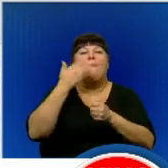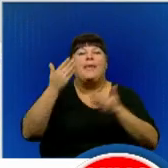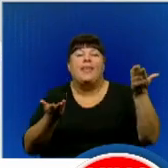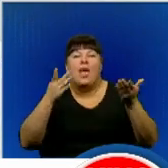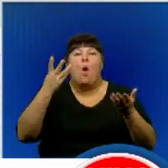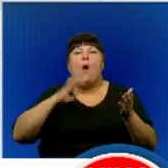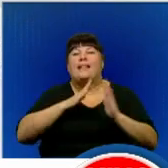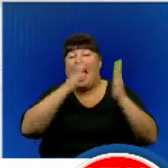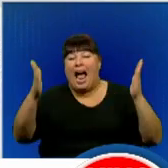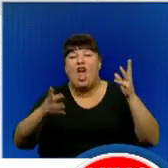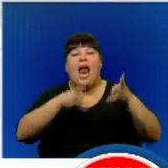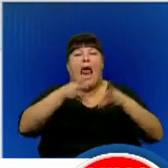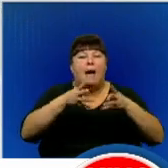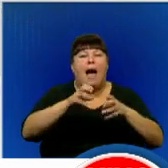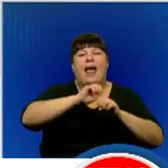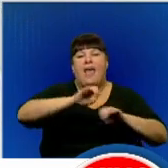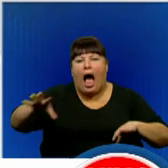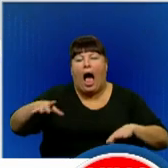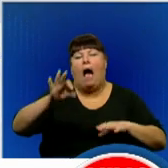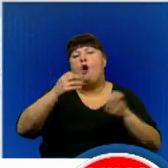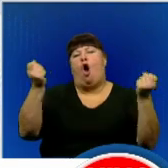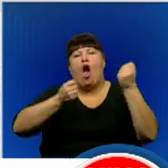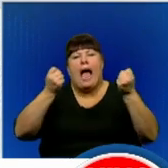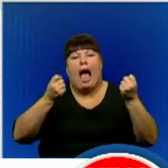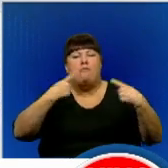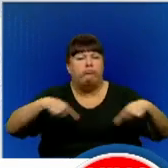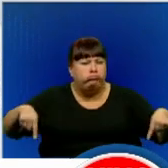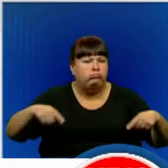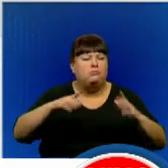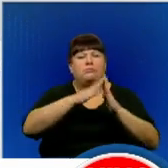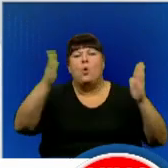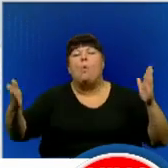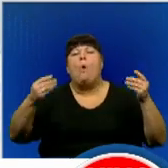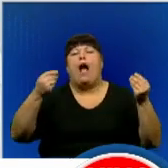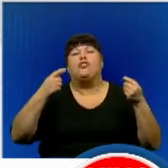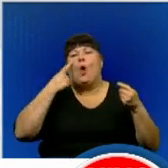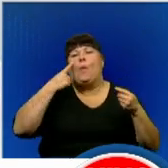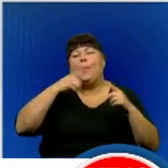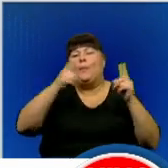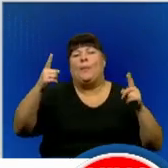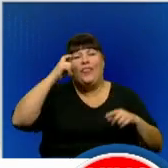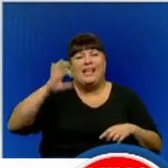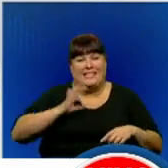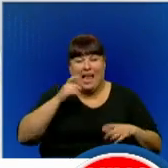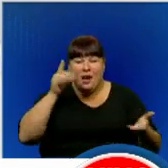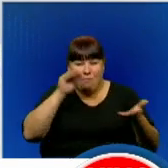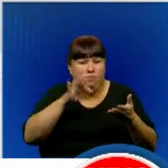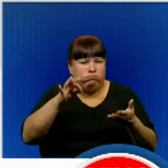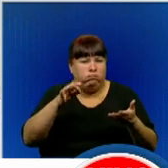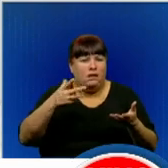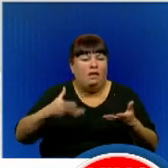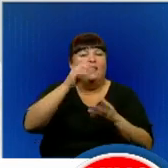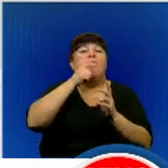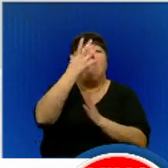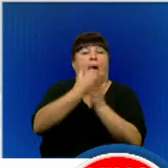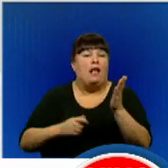de 40 años las maquinarias agrícolas o los camiones de transporte tiene un pedido amortización de 10 años cuando usted pone eso en realidad estamos invirtiendo